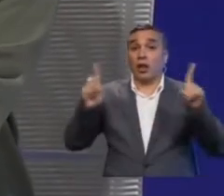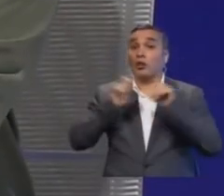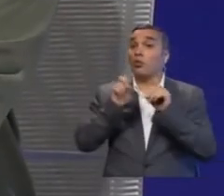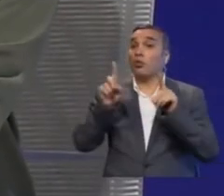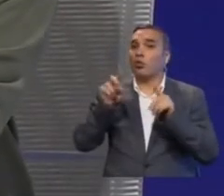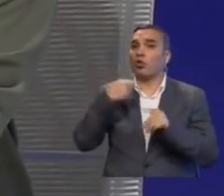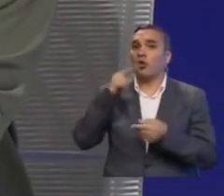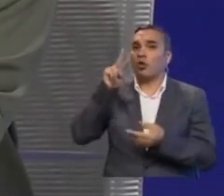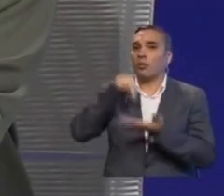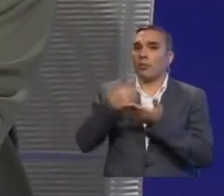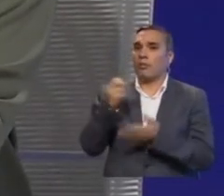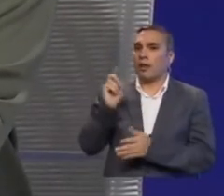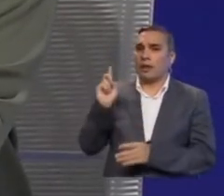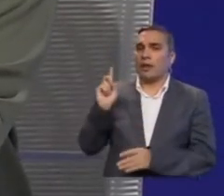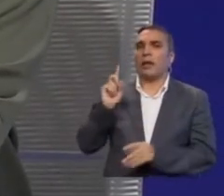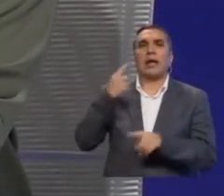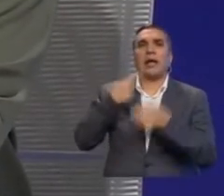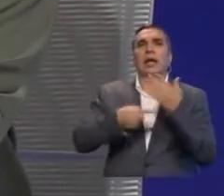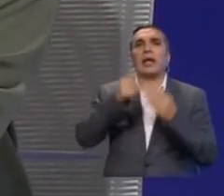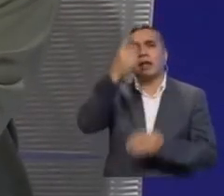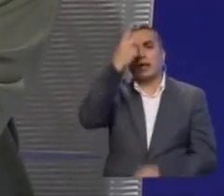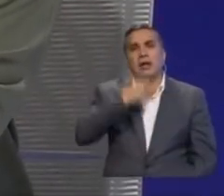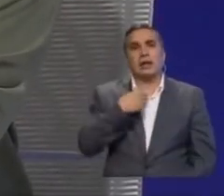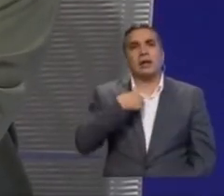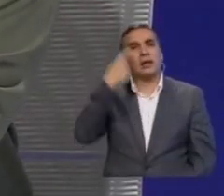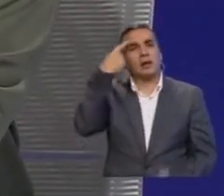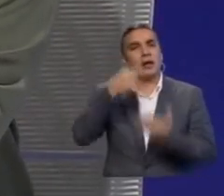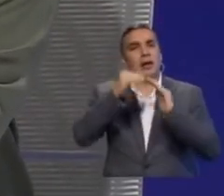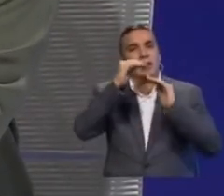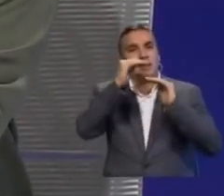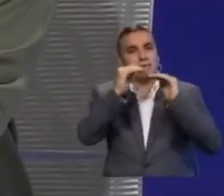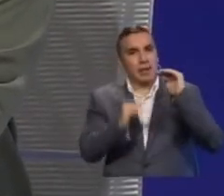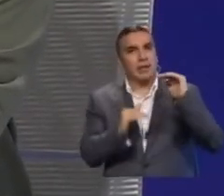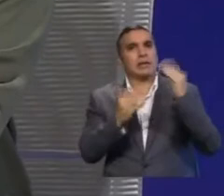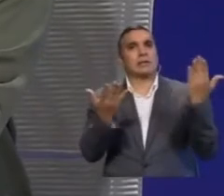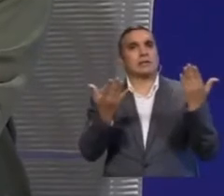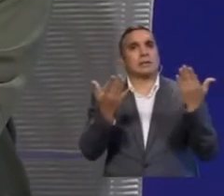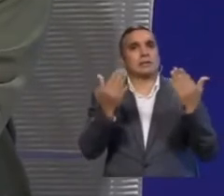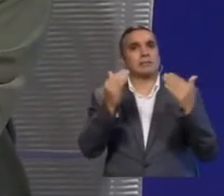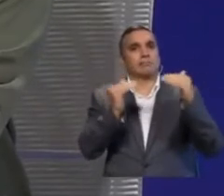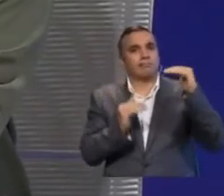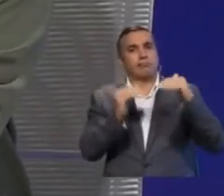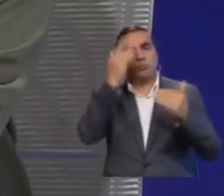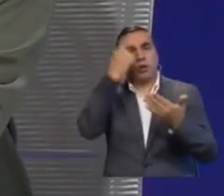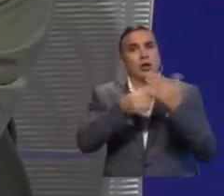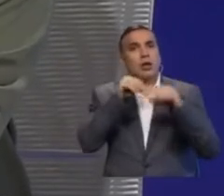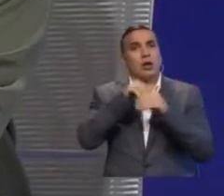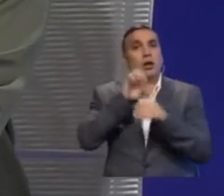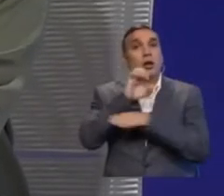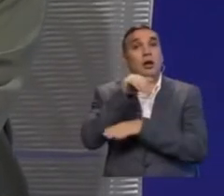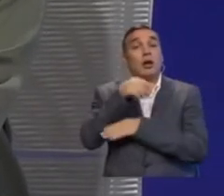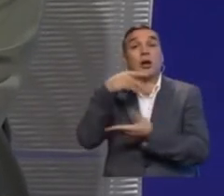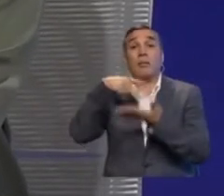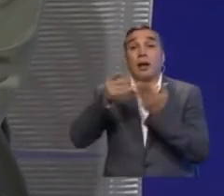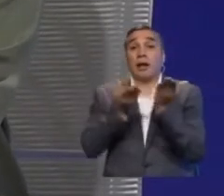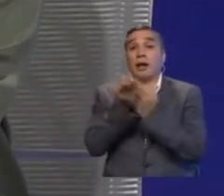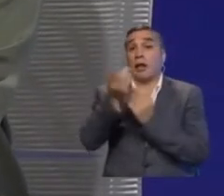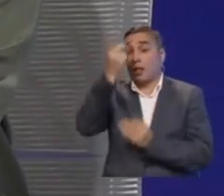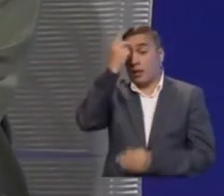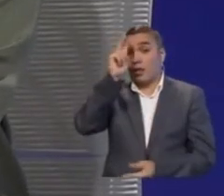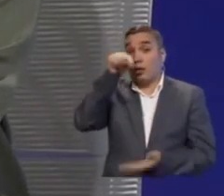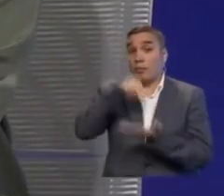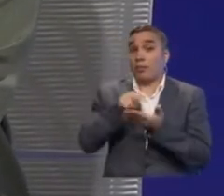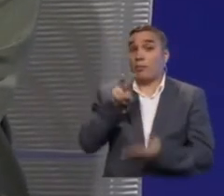del 2020. ¿Qué medidas adoptaría usted para reducir ese peso, considerando que el Ecuador pagaría por servicio de deuda en